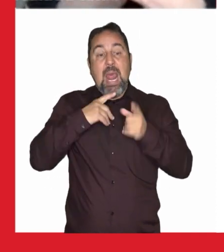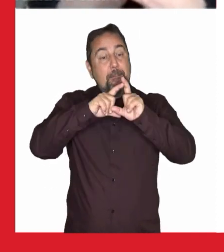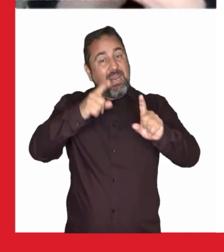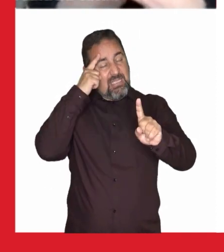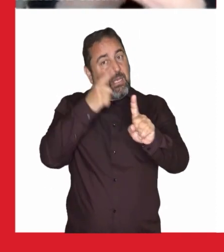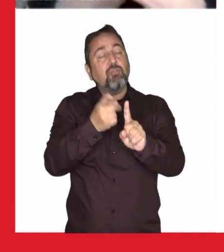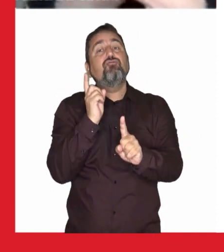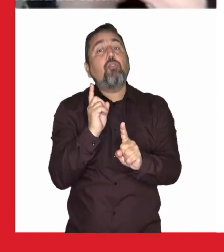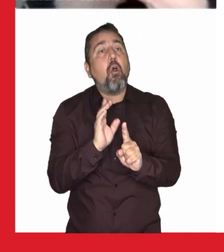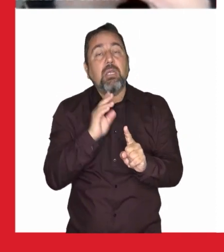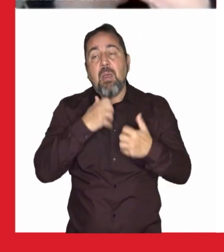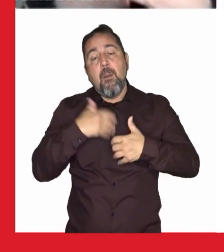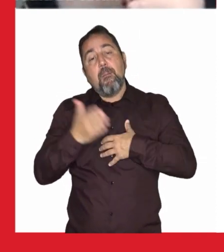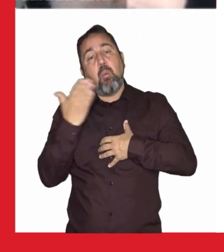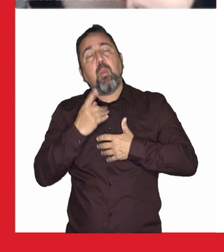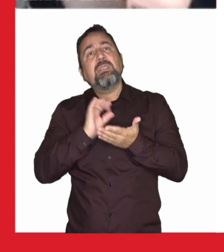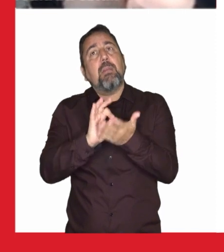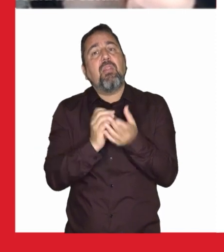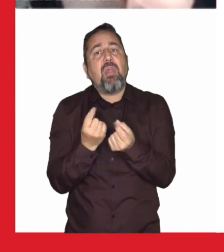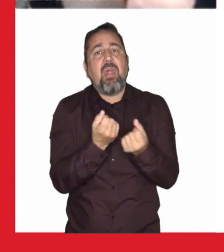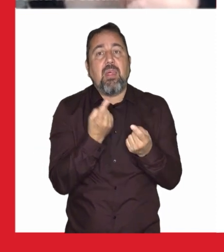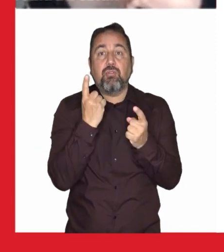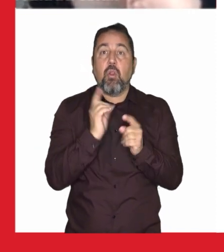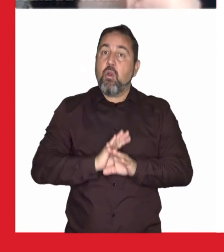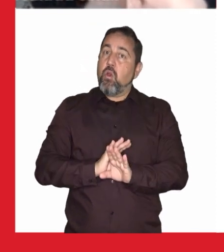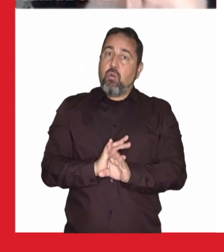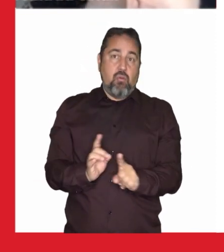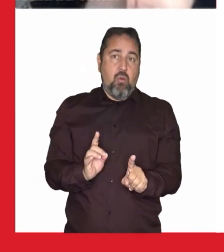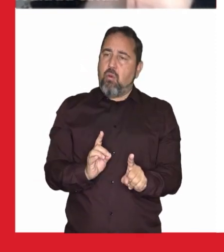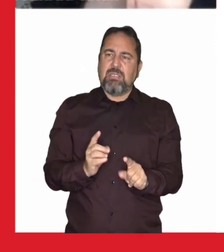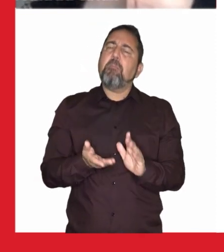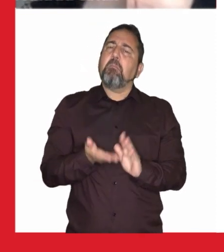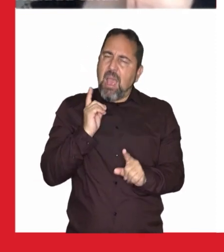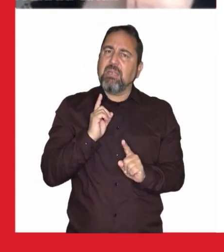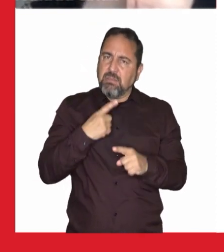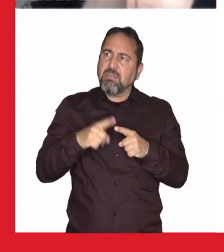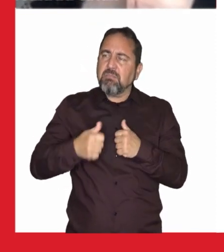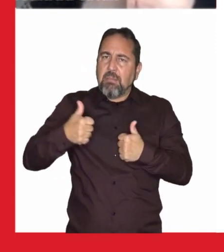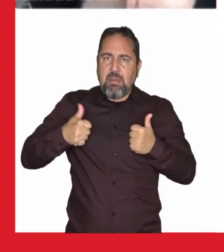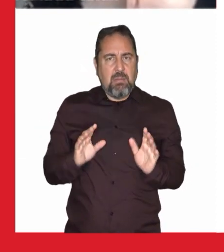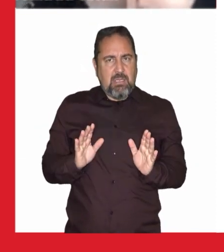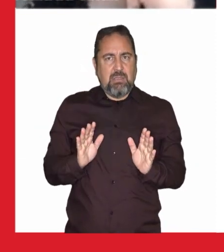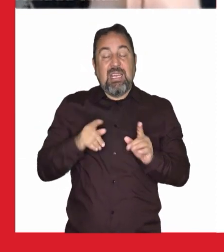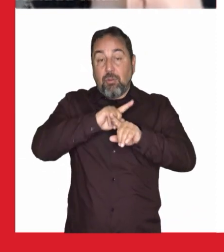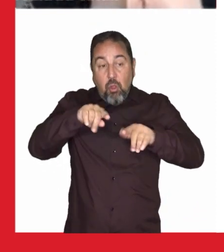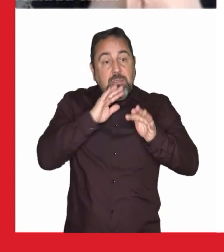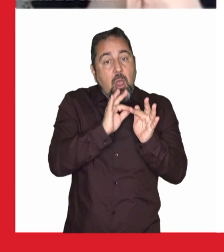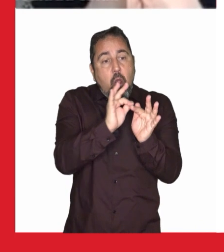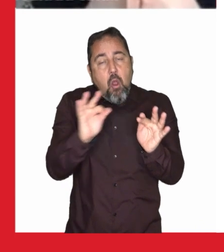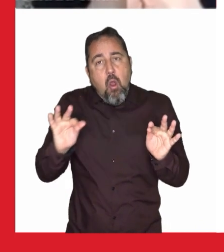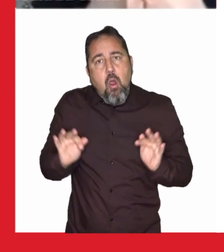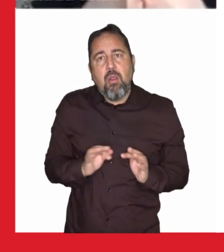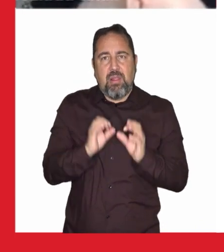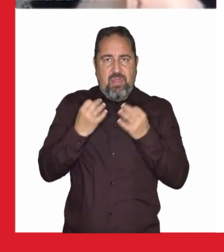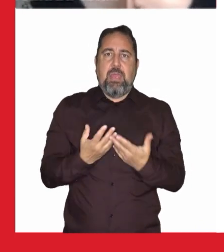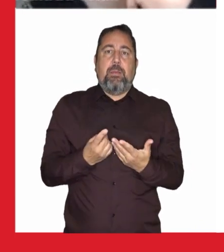propuesta de valor. ¿Vale? Una empresa no se dedica solo a producir y prestar servicios. Es mucho más que eso.